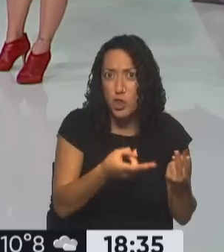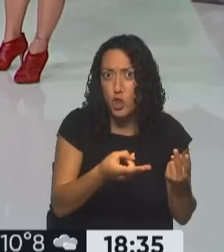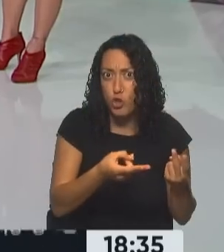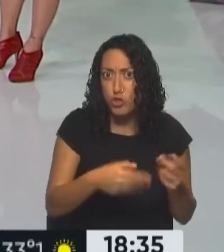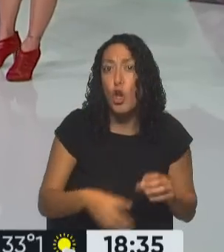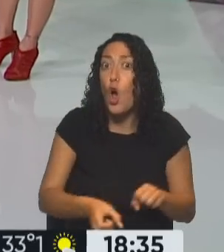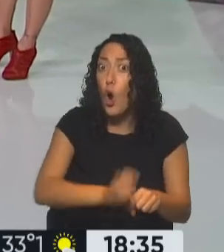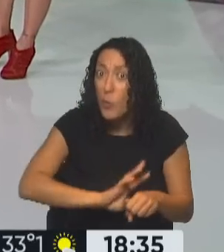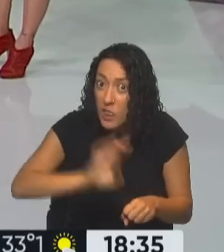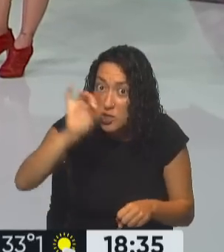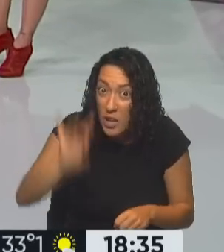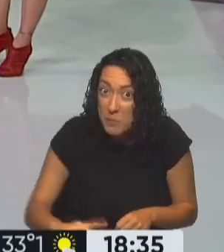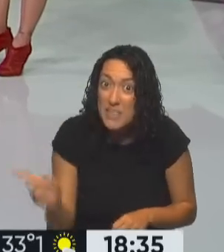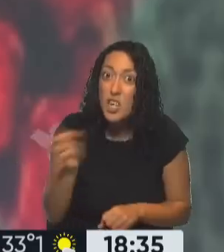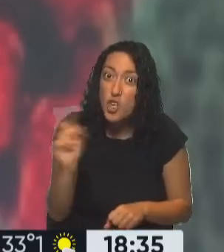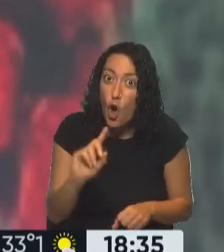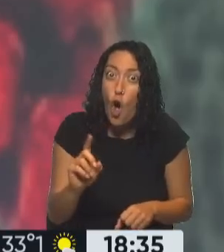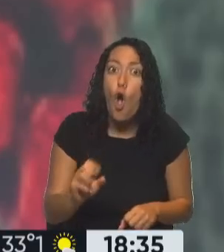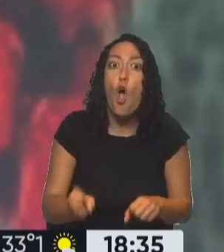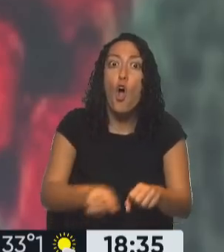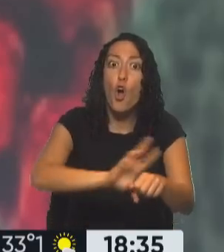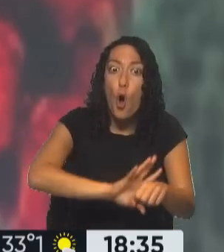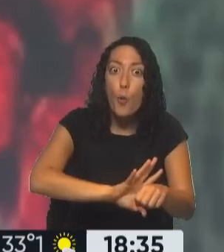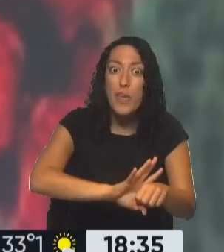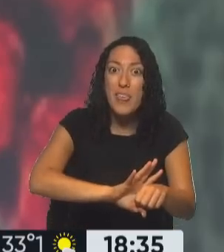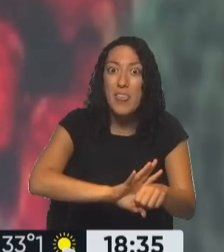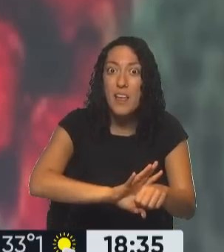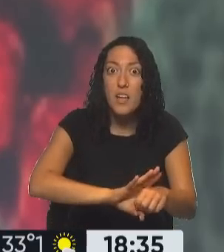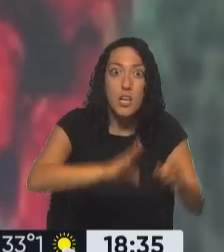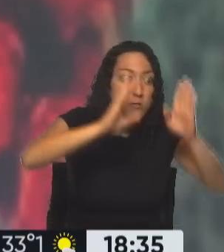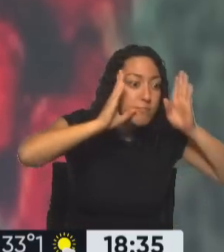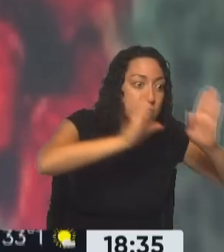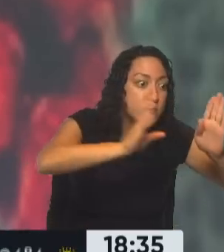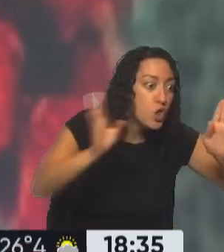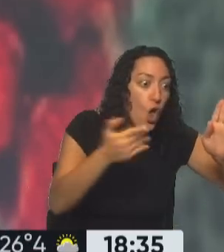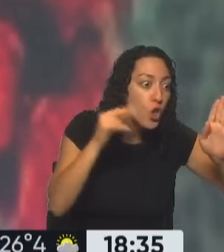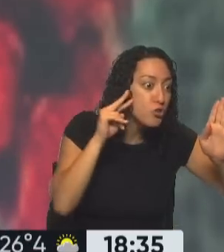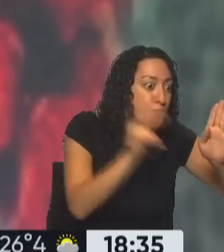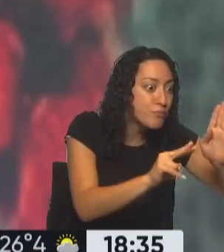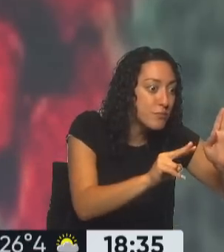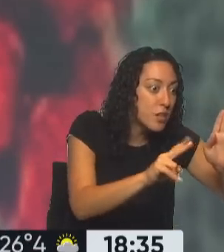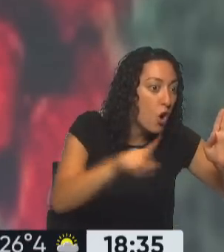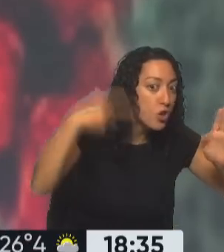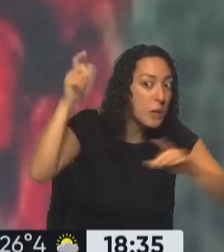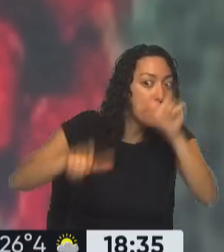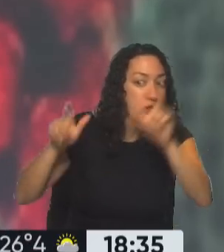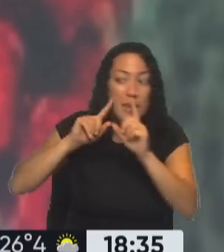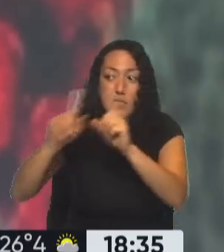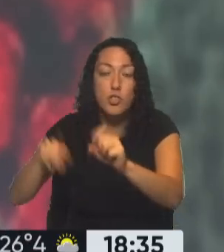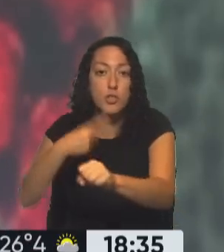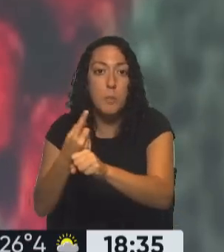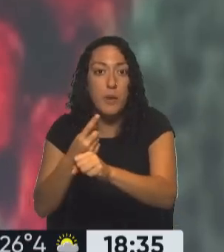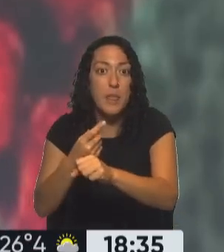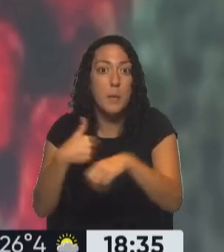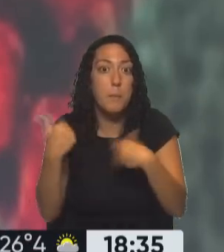solo el COVID, el problema era que el COVID ocupaba la medicina que existía y la otra gente no se podía atender. El daño